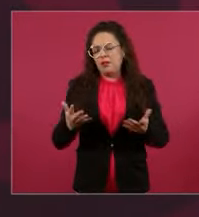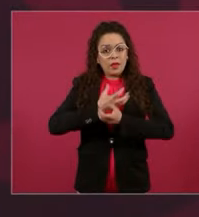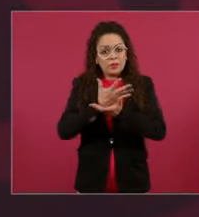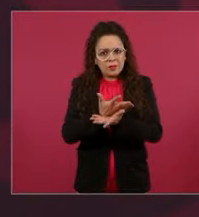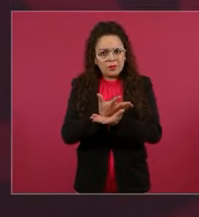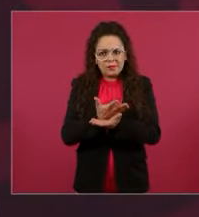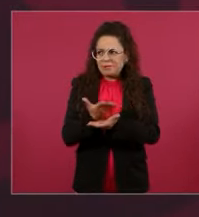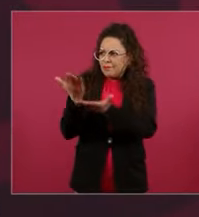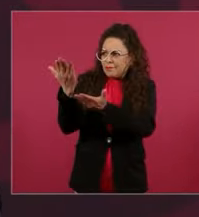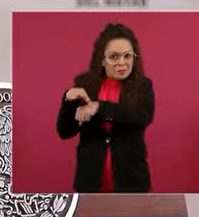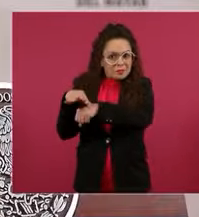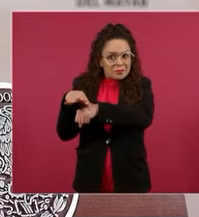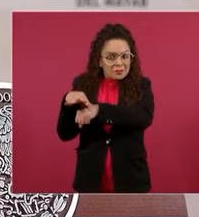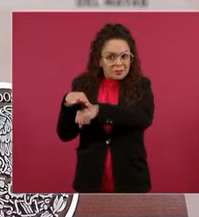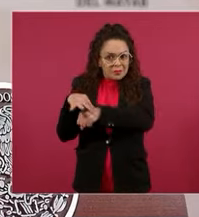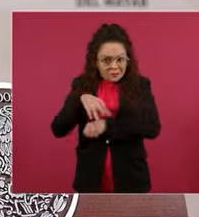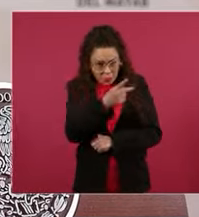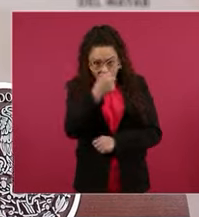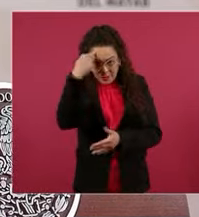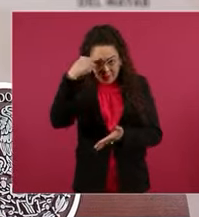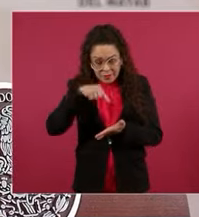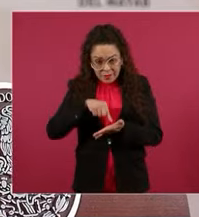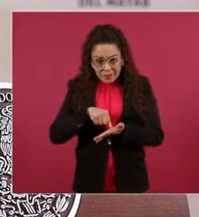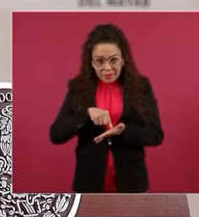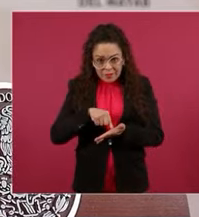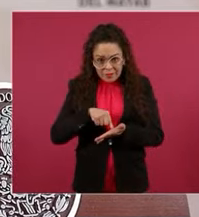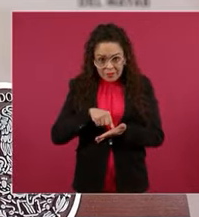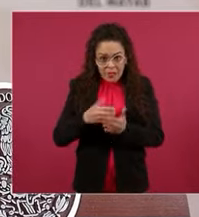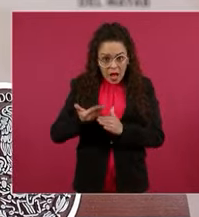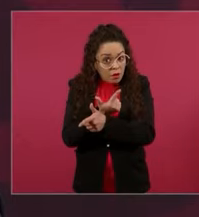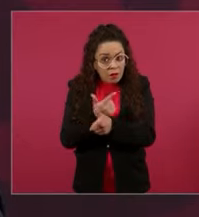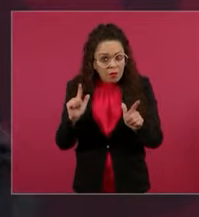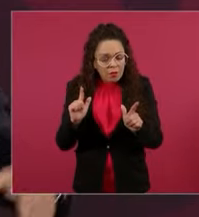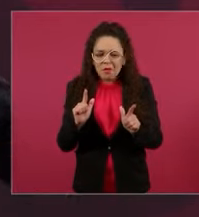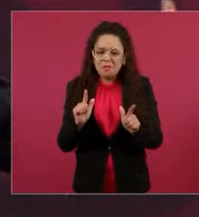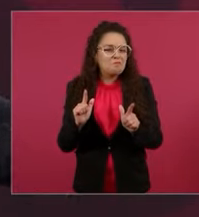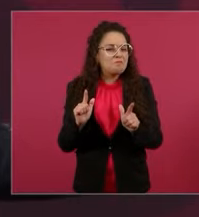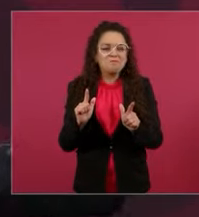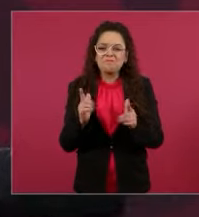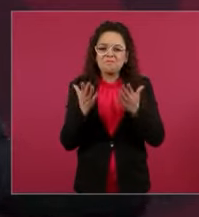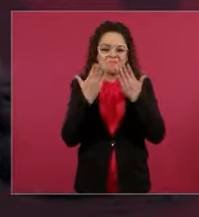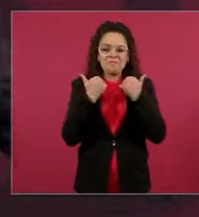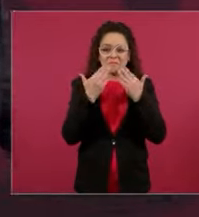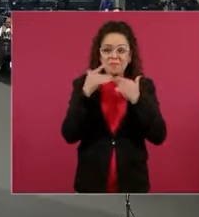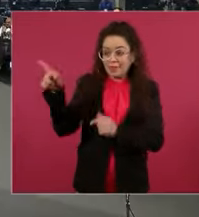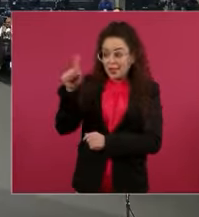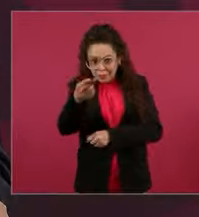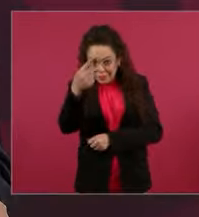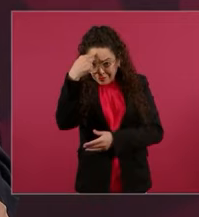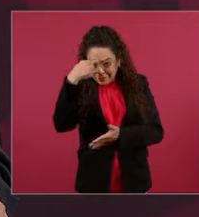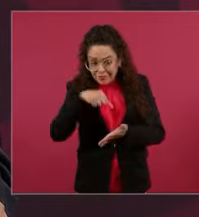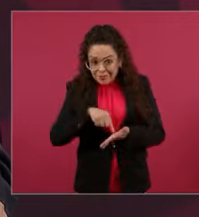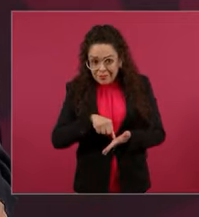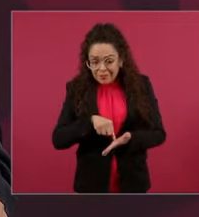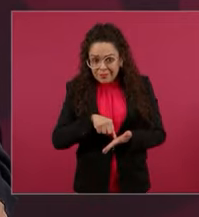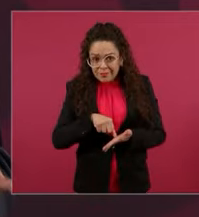libertades. ¿Ustedes creen que así se expresaban antes? ¿Que Televisa iba a permitir que